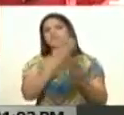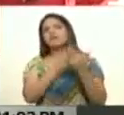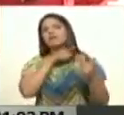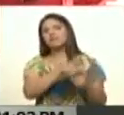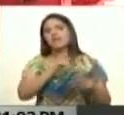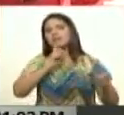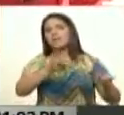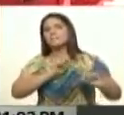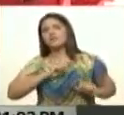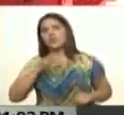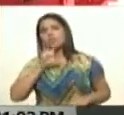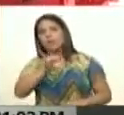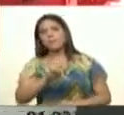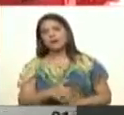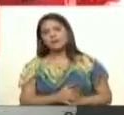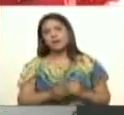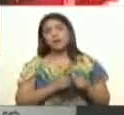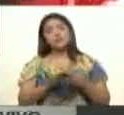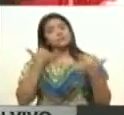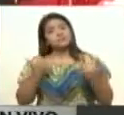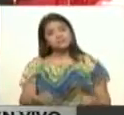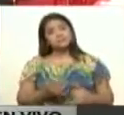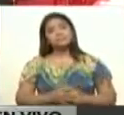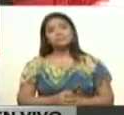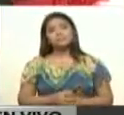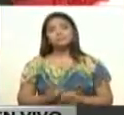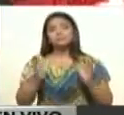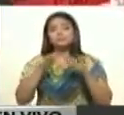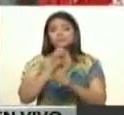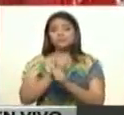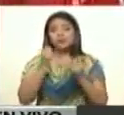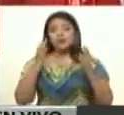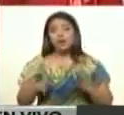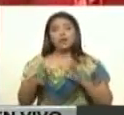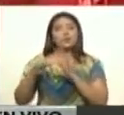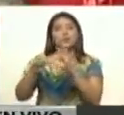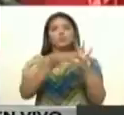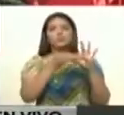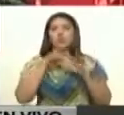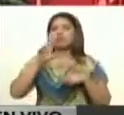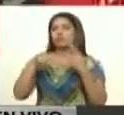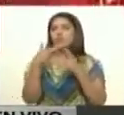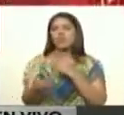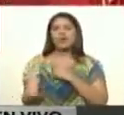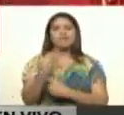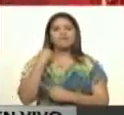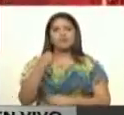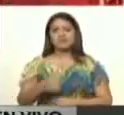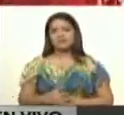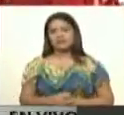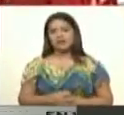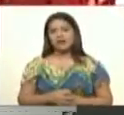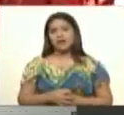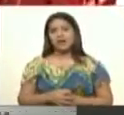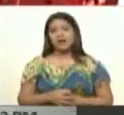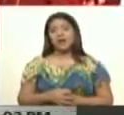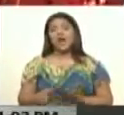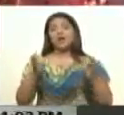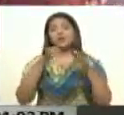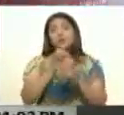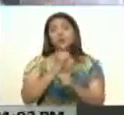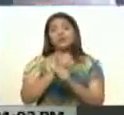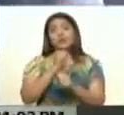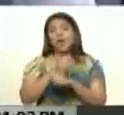la patria. Por eso hoy más que nunca, la clase obrera unida jamás será vencida. La clase obrera